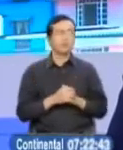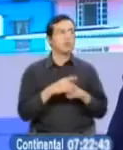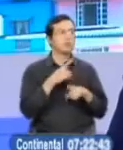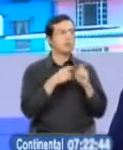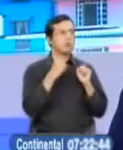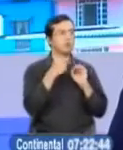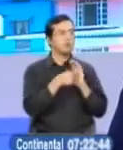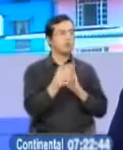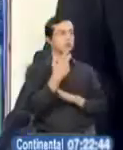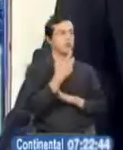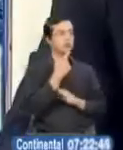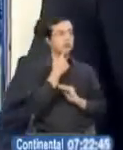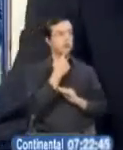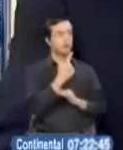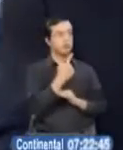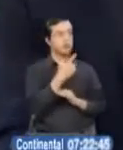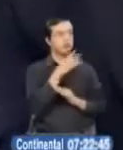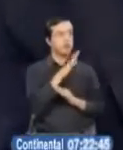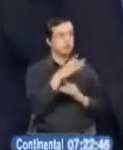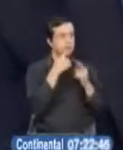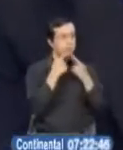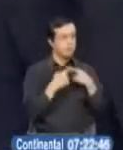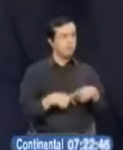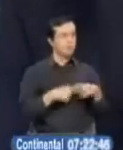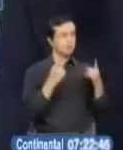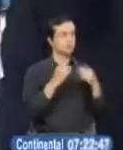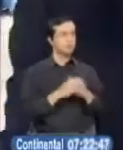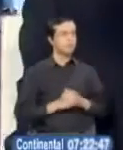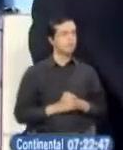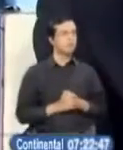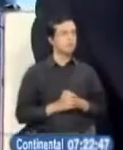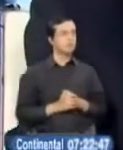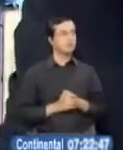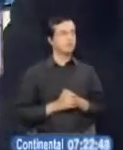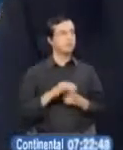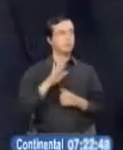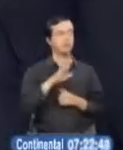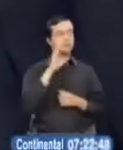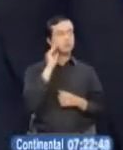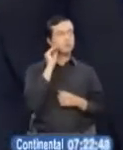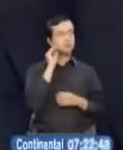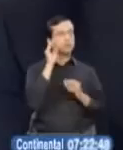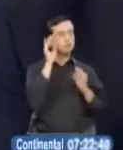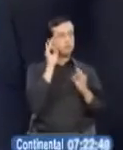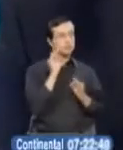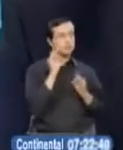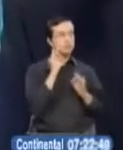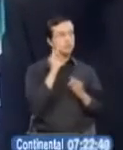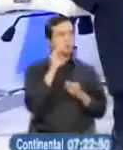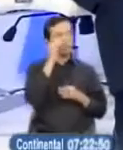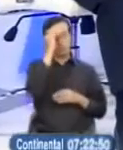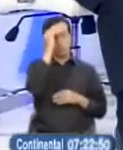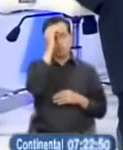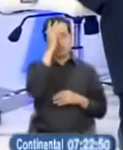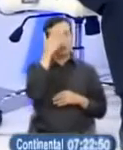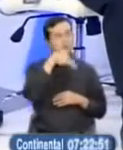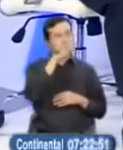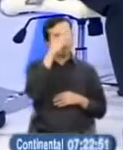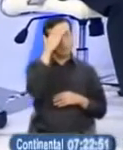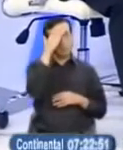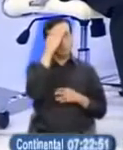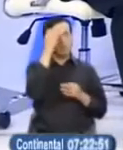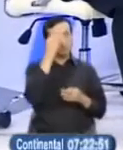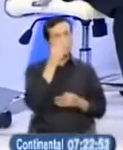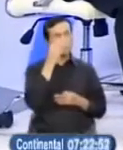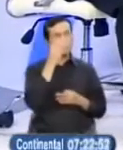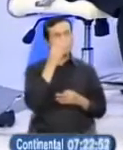del 2013. Es decir, usted lo que me está diciendo es que tiene la experiencia suficiente, el conocimiento suficiente, como